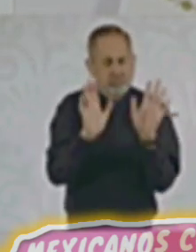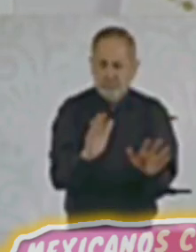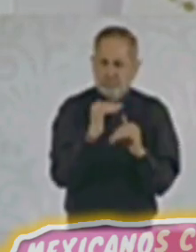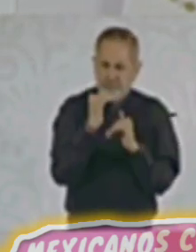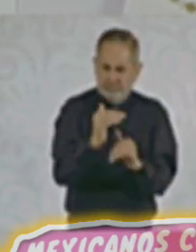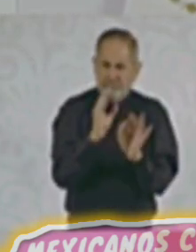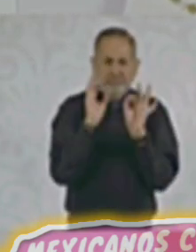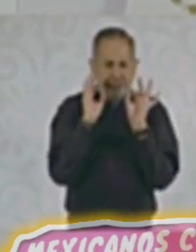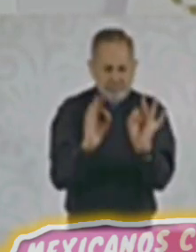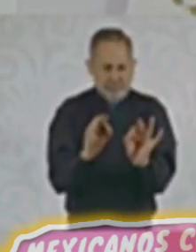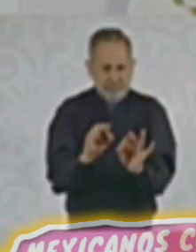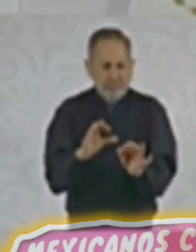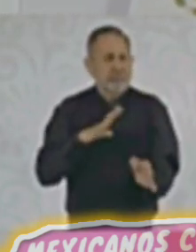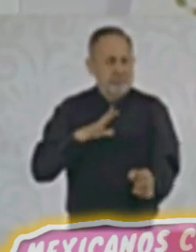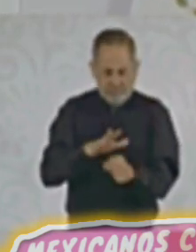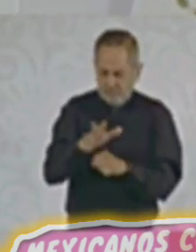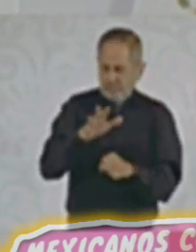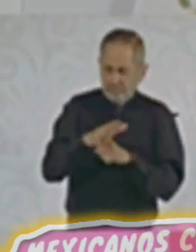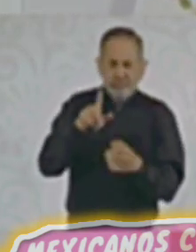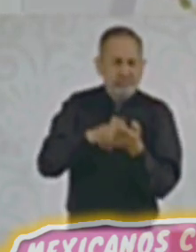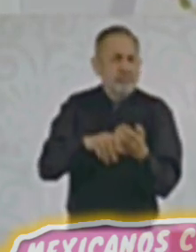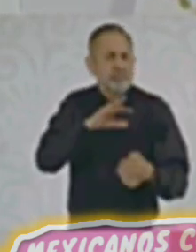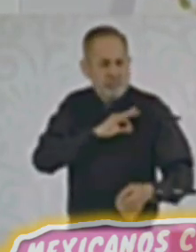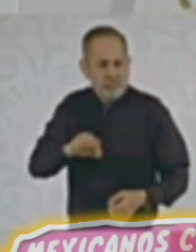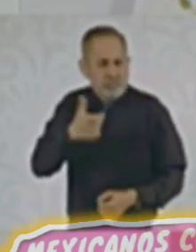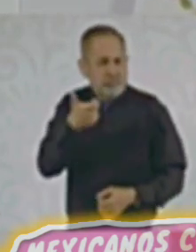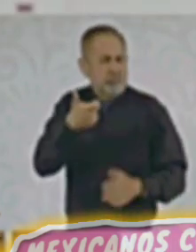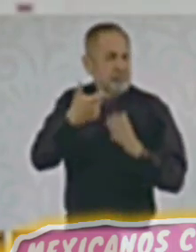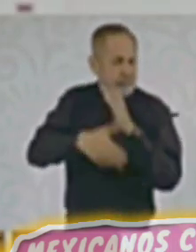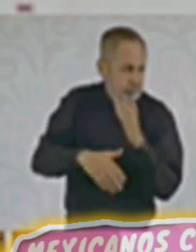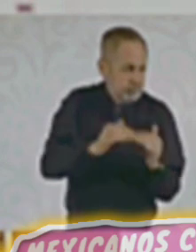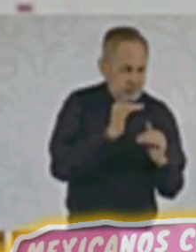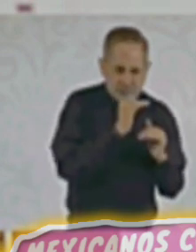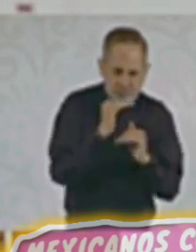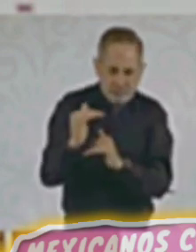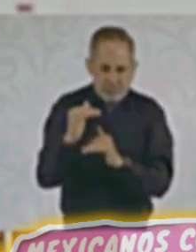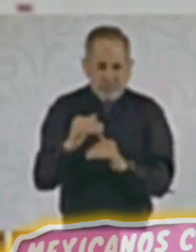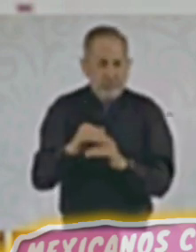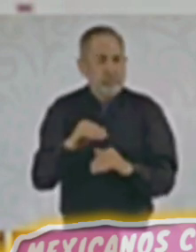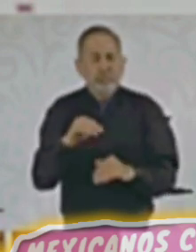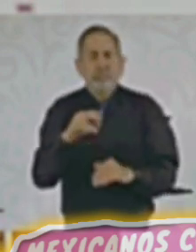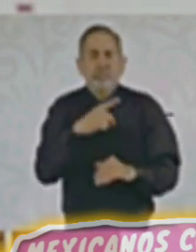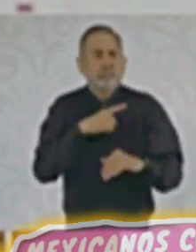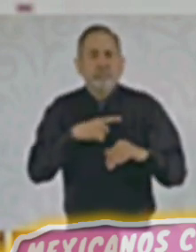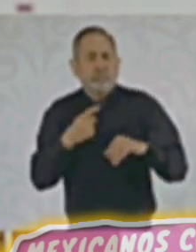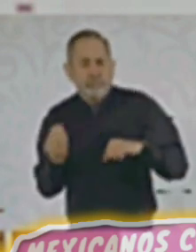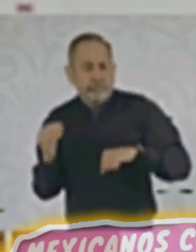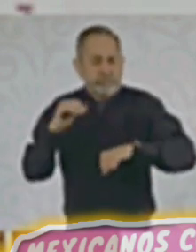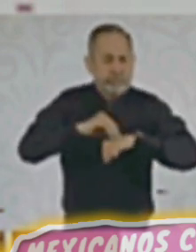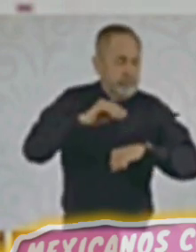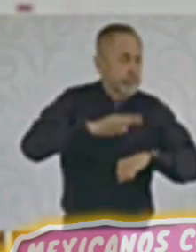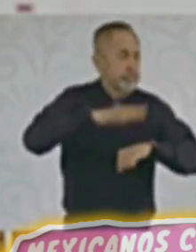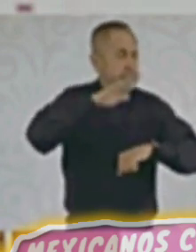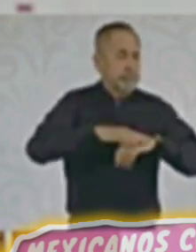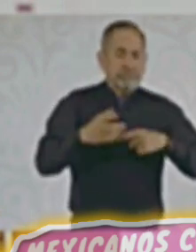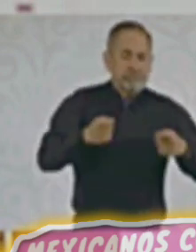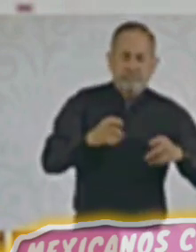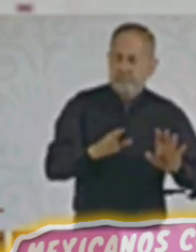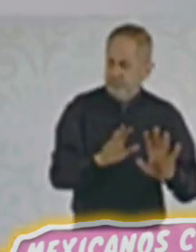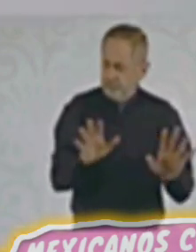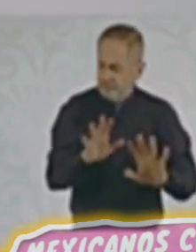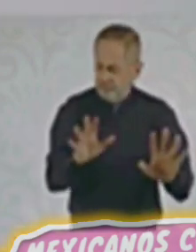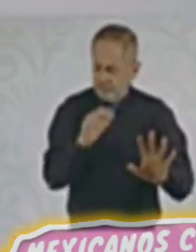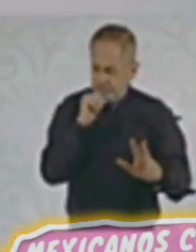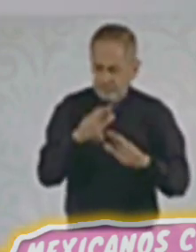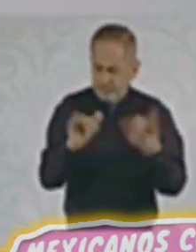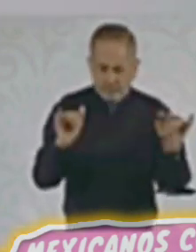la canasta básica con los productos que tiene la canasta sin aumentar para controlar la inflación, y